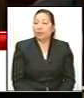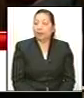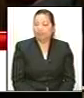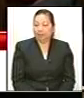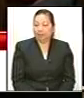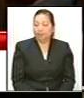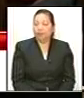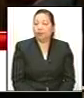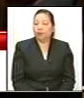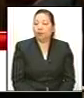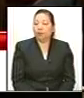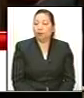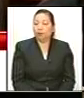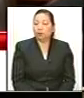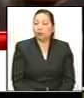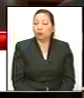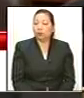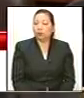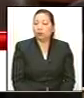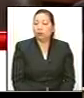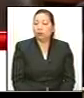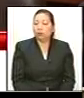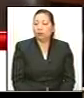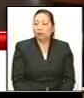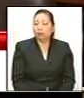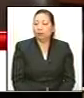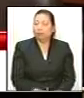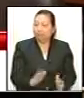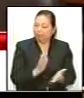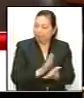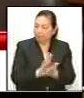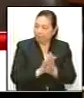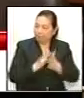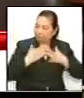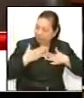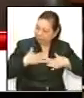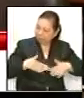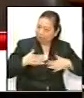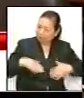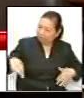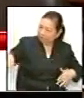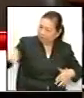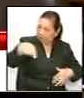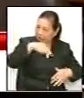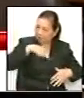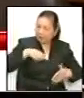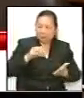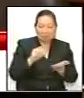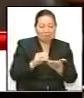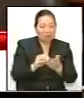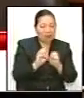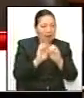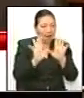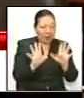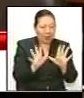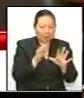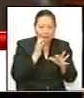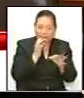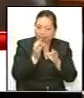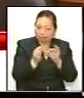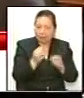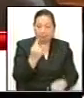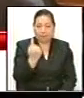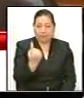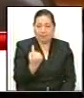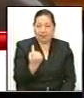Gracias, presidente. Presidente, creo que hay que primero tranquilizarnos un poco y segundo tener algunas ideas claras. Mire usted. En primer